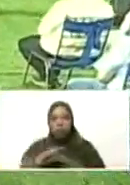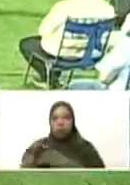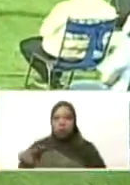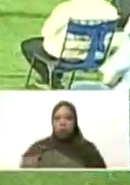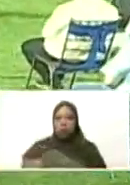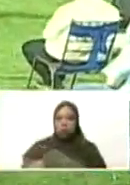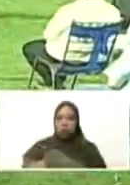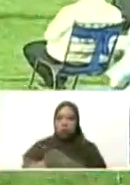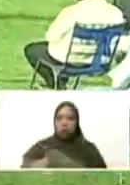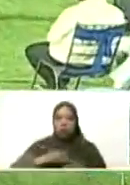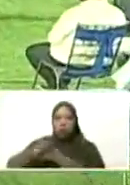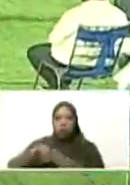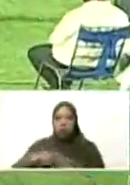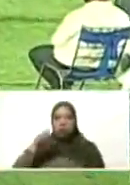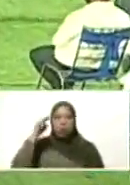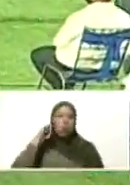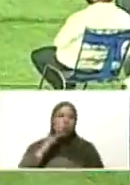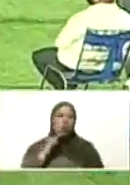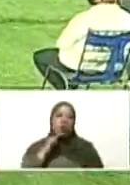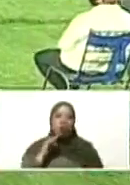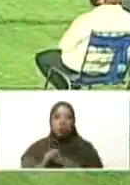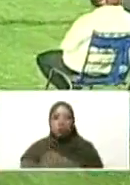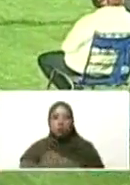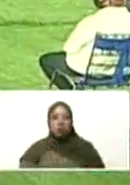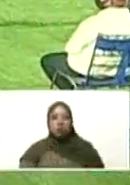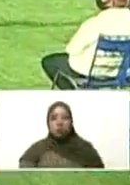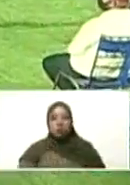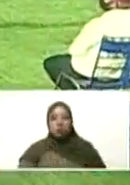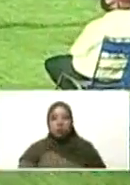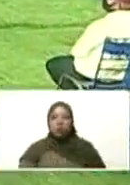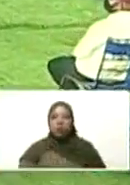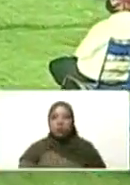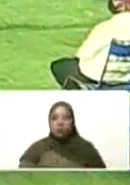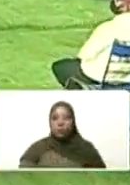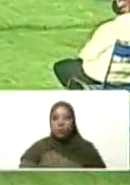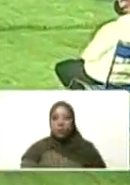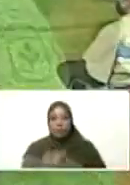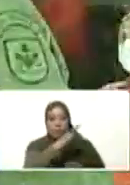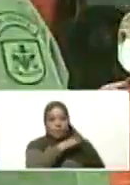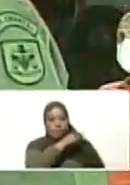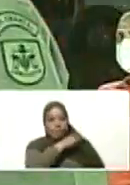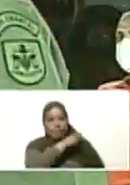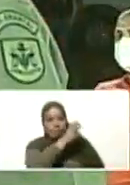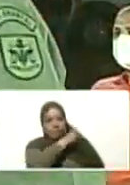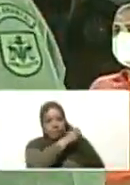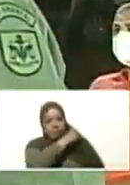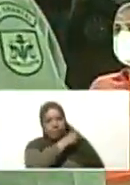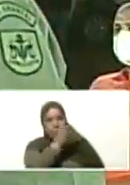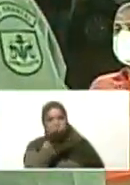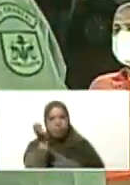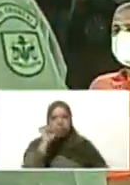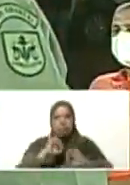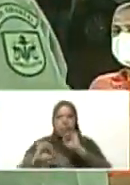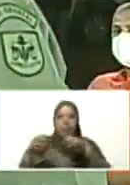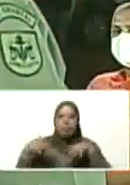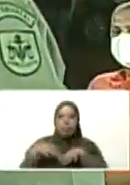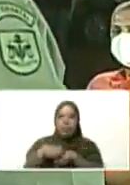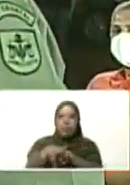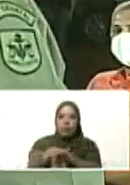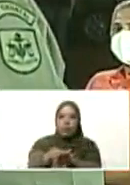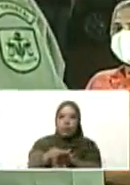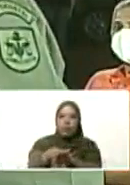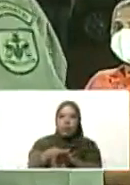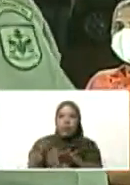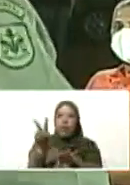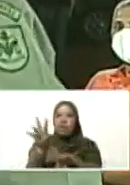Fuerza Armada Nacional Bolivariana, el mayor general González Urdaneta, comandante de la Región Estratégica de Defensa Integral del Oriente del